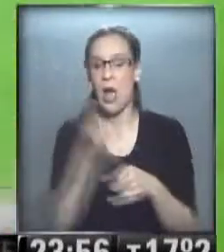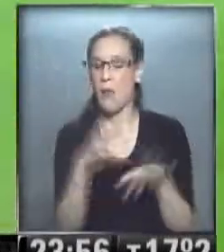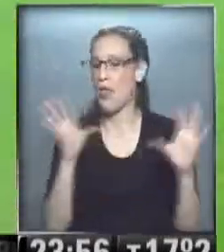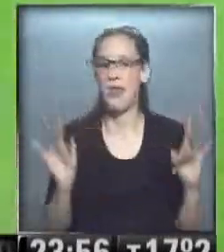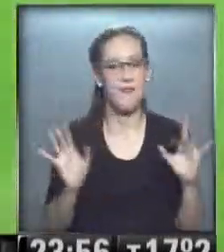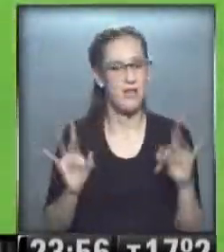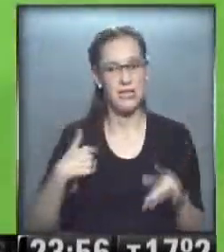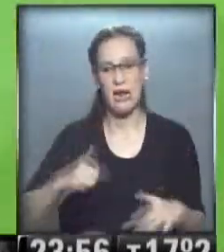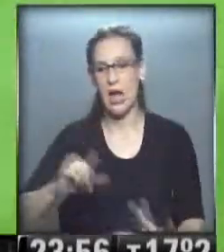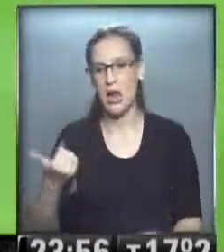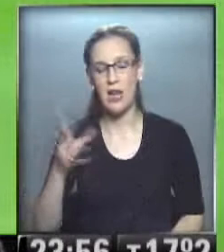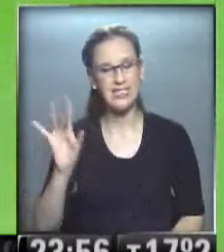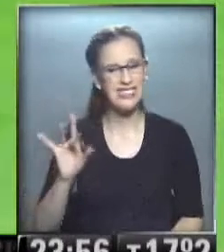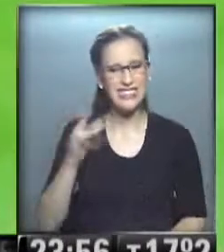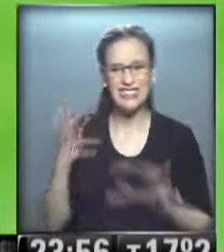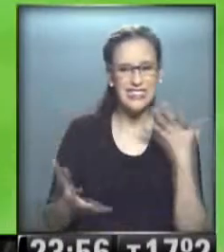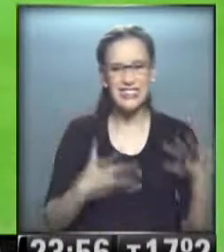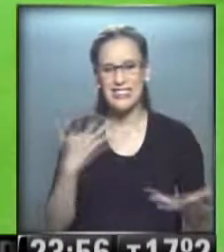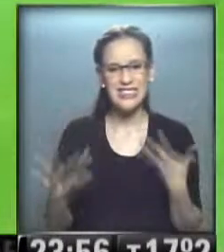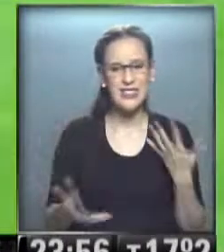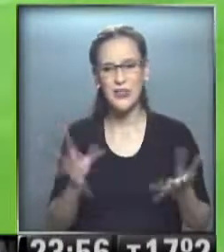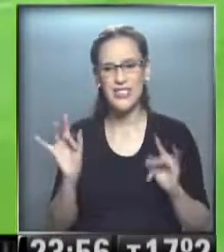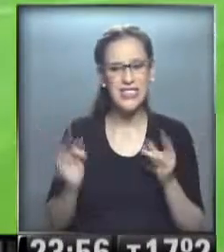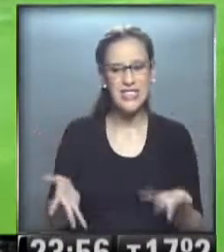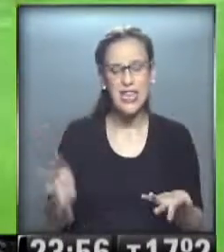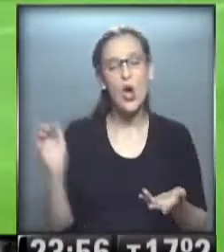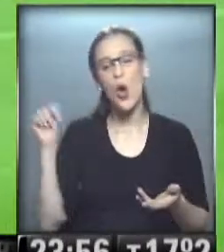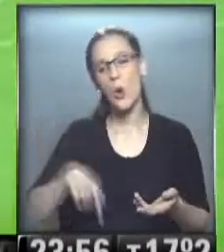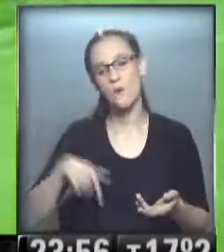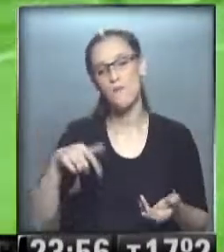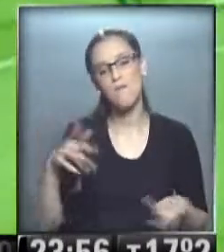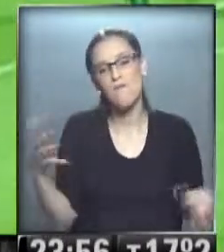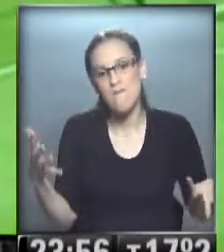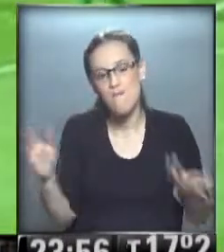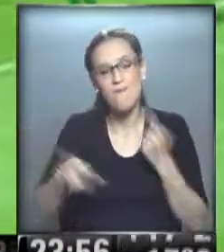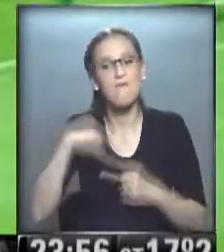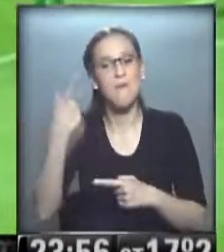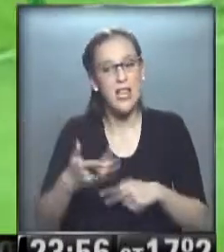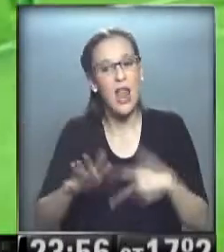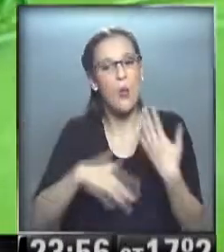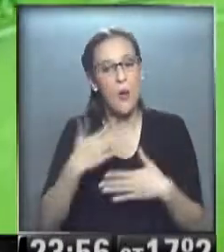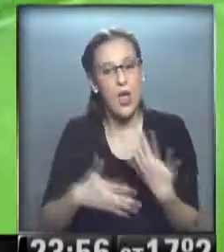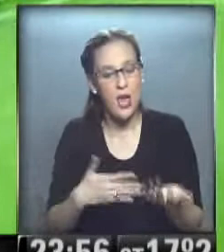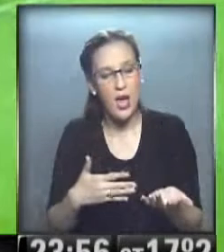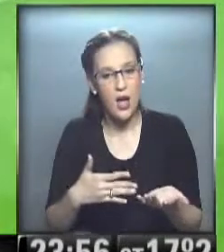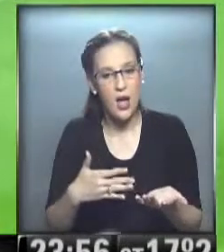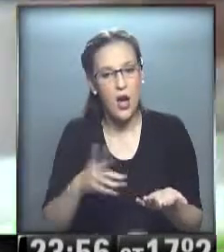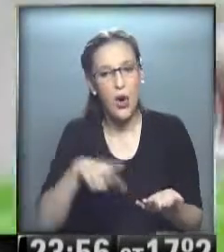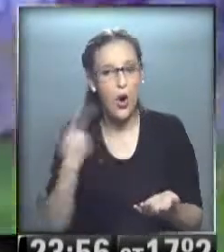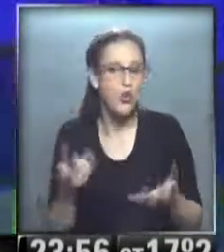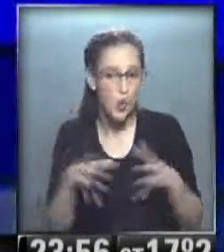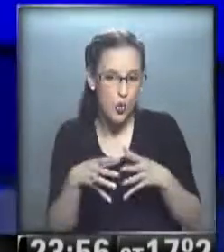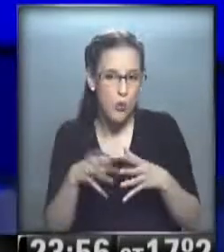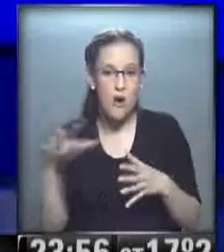vencer. En este caso se han clasificado a pesar de la derrota entonces. Mañana juega la CLT, juega Uruguay. falta